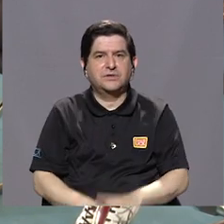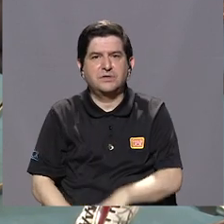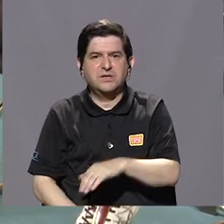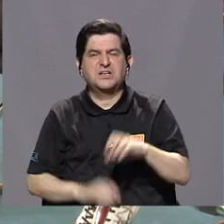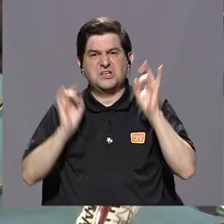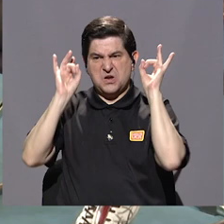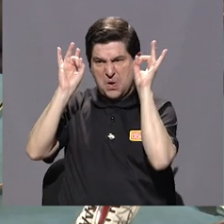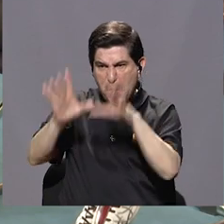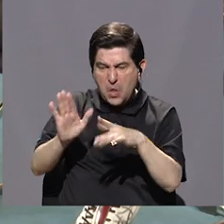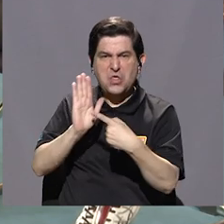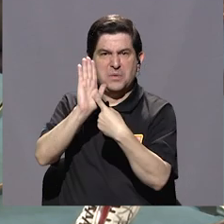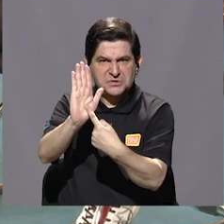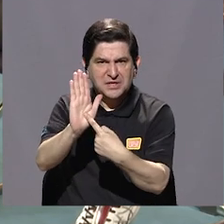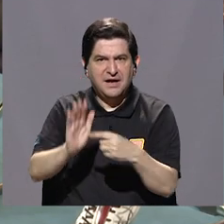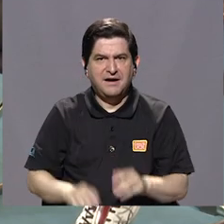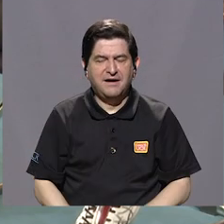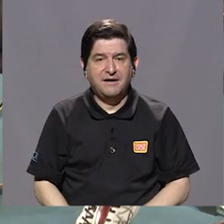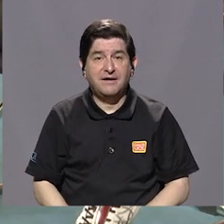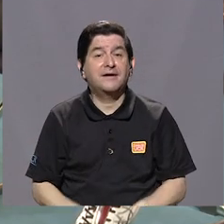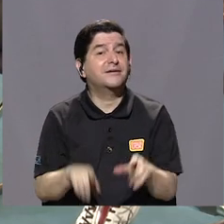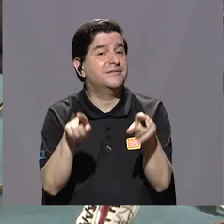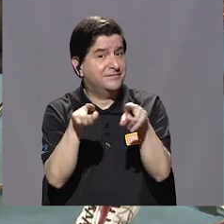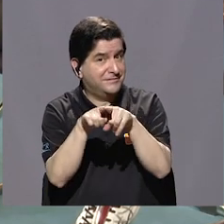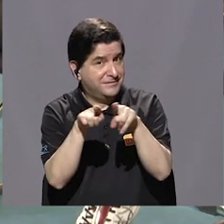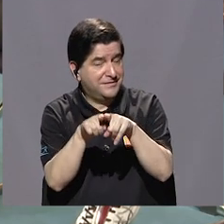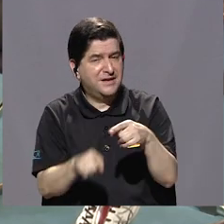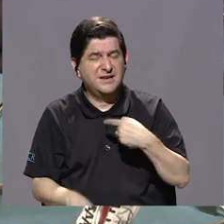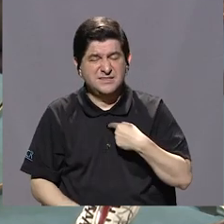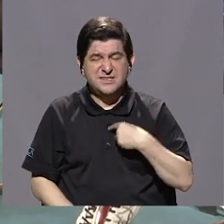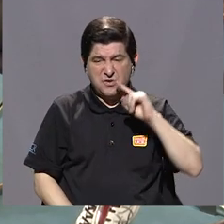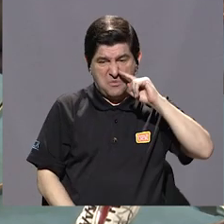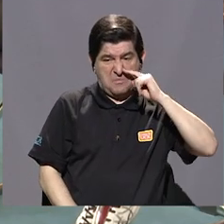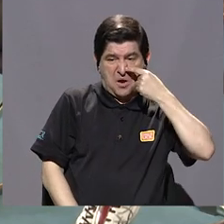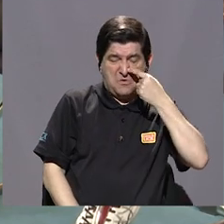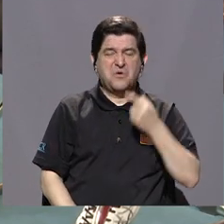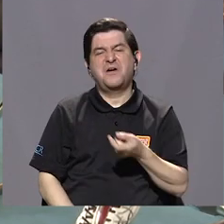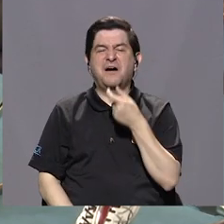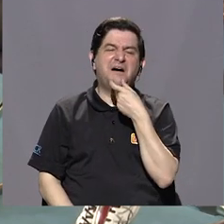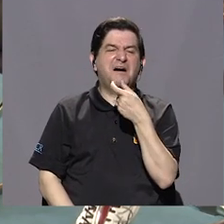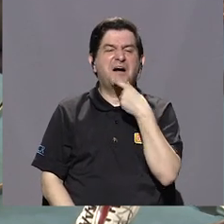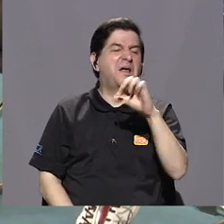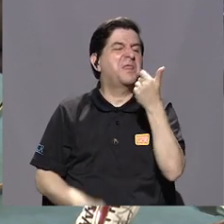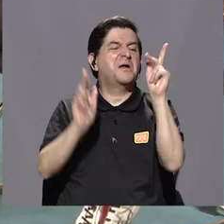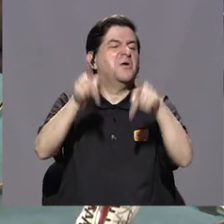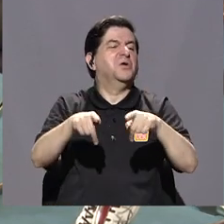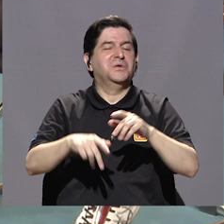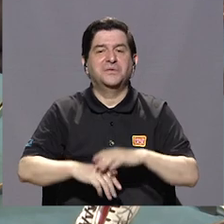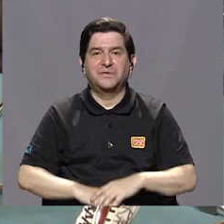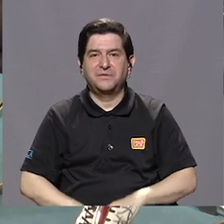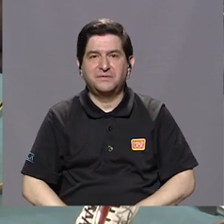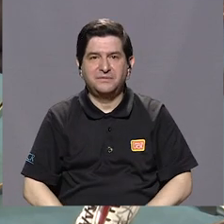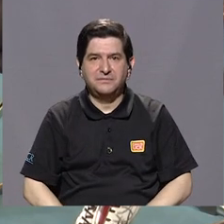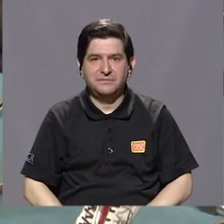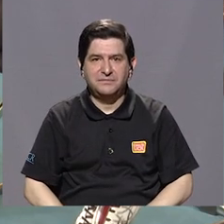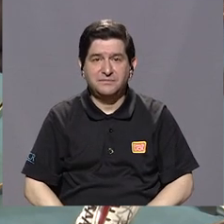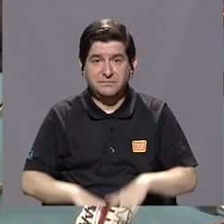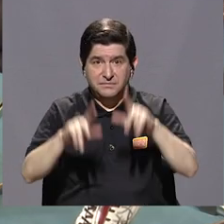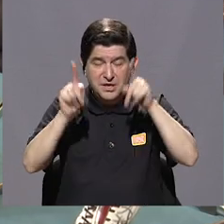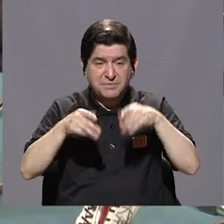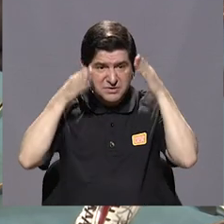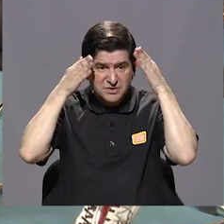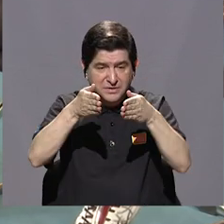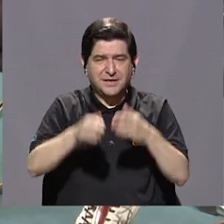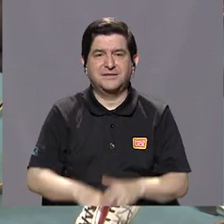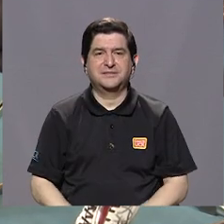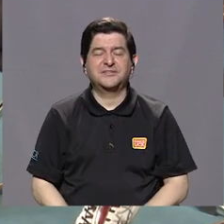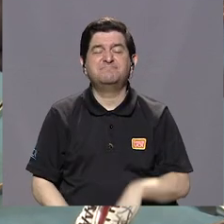odiar, y de paso, cuando me aburro de eso, me río un rato de alguien. Y la gente está enfocada en eso.